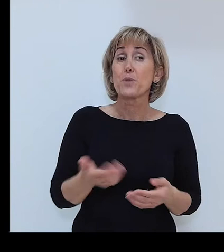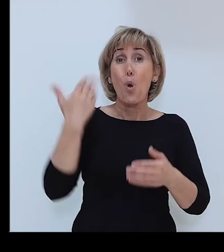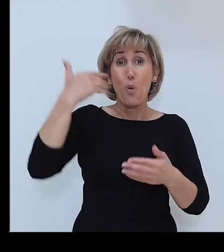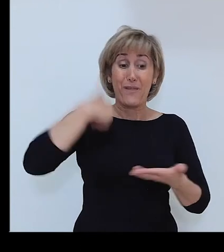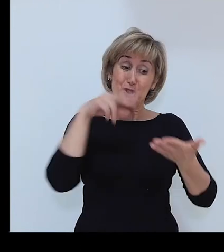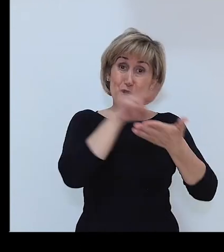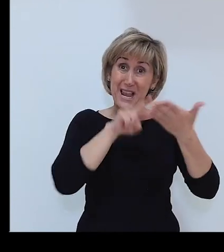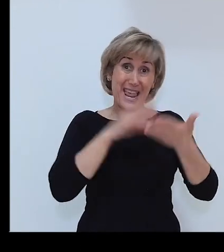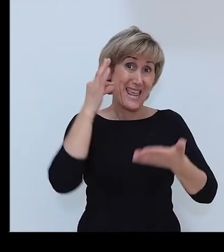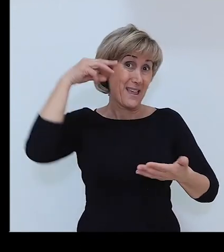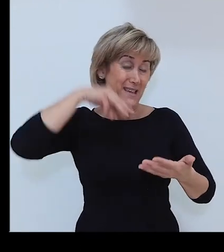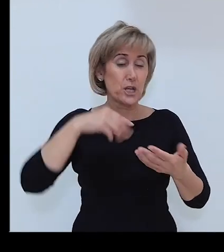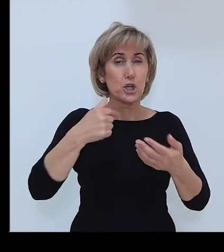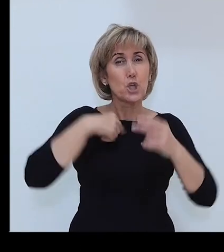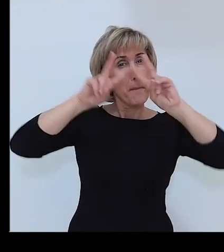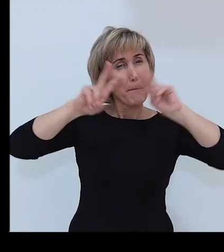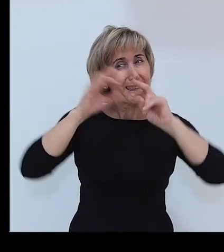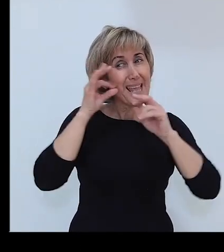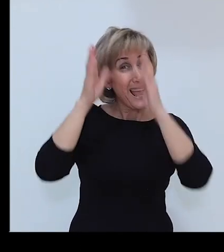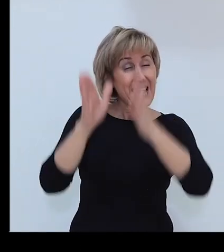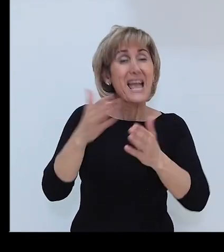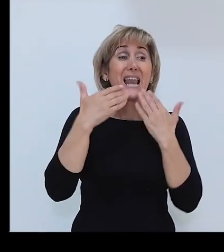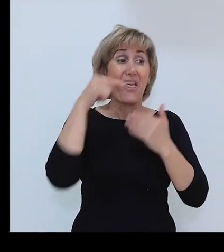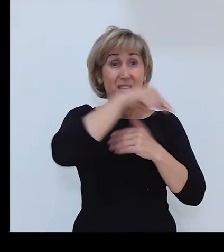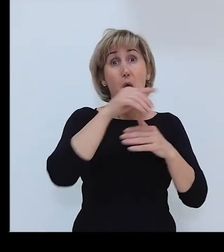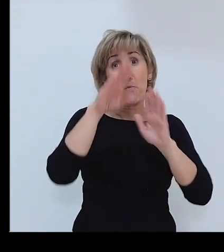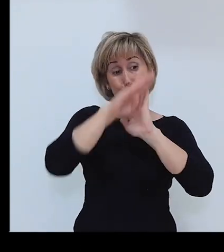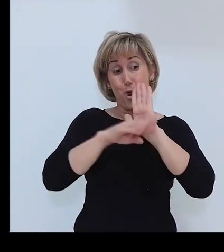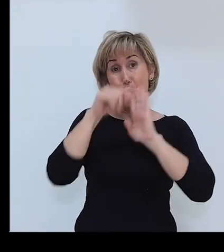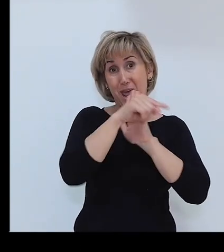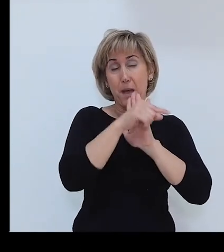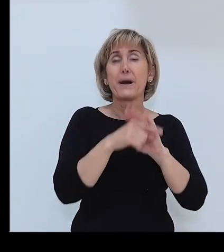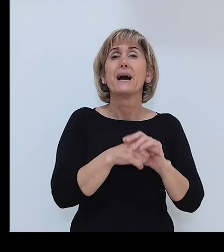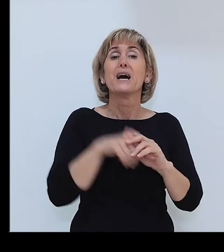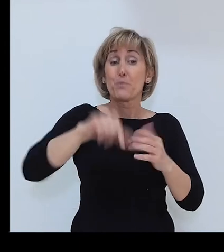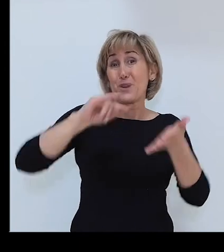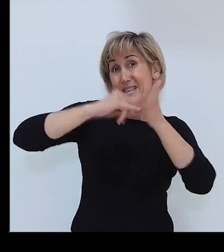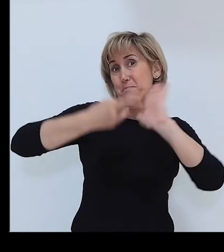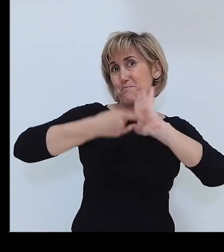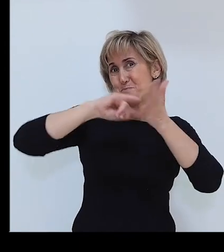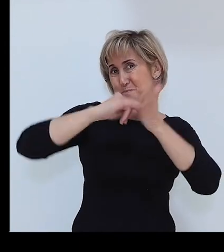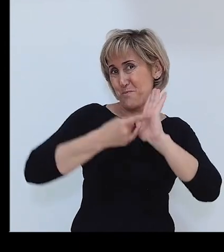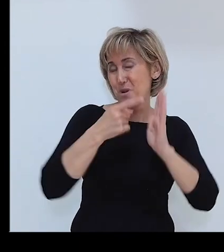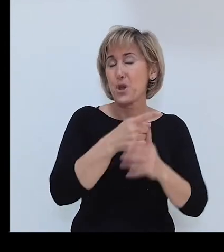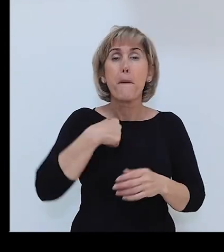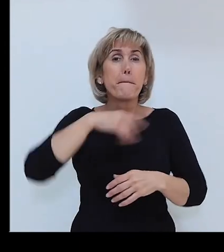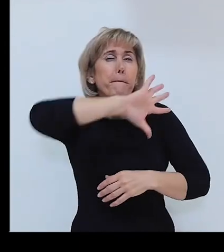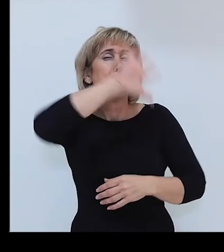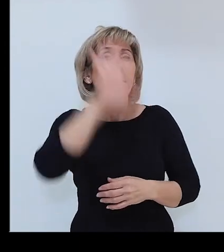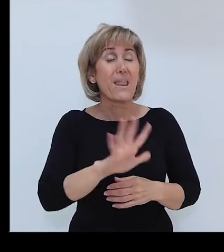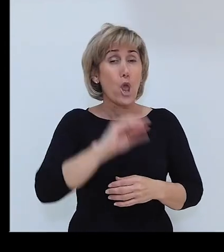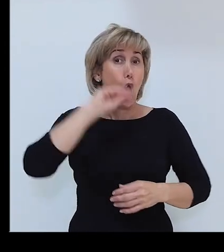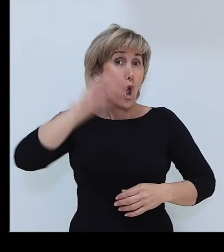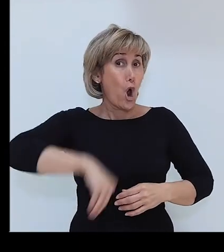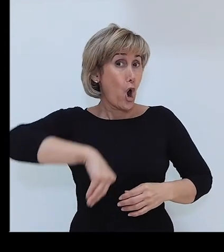eso. Y bueno, me pareció cuando la leí, cuando empecé a investigarla por este programa y